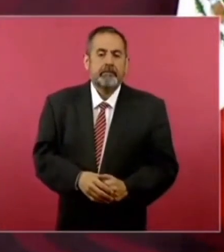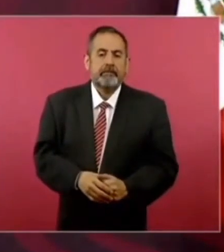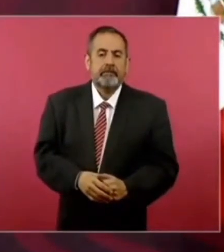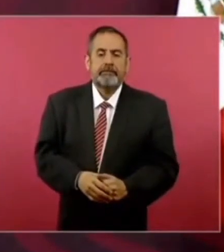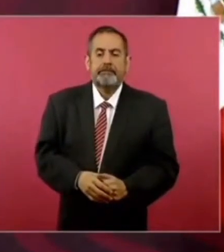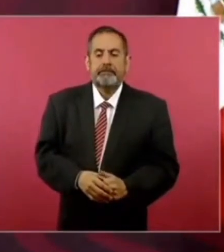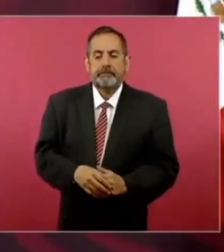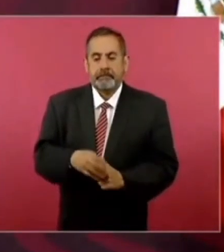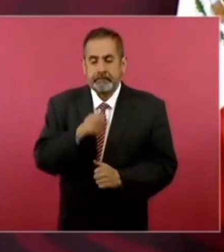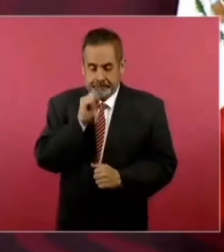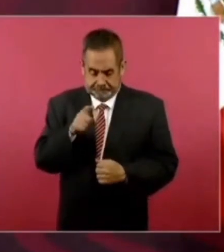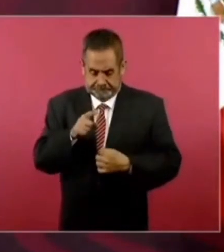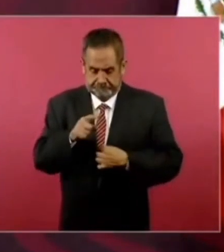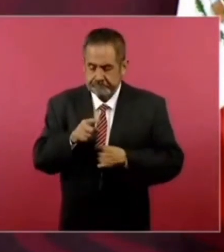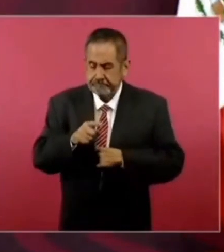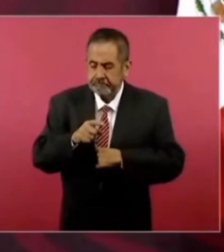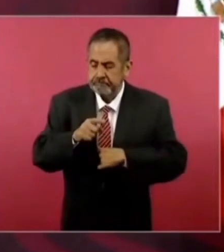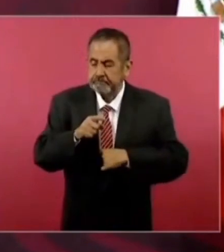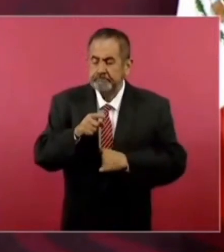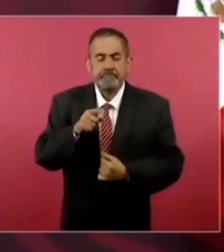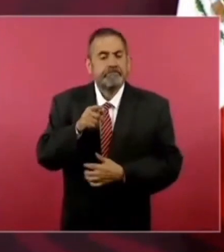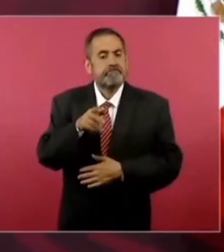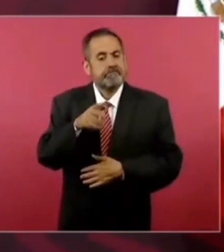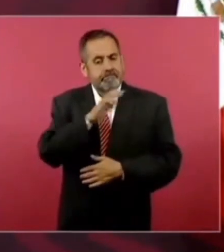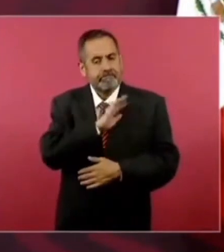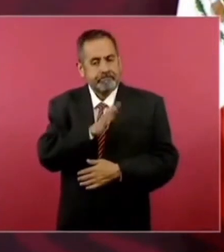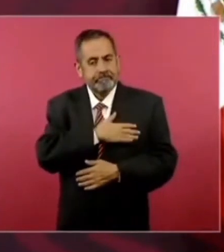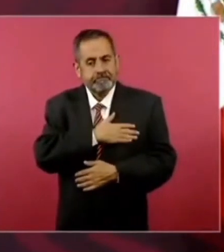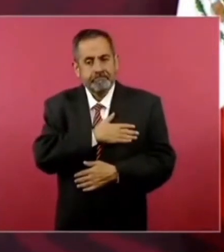Y en cuanto a España, pues no